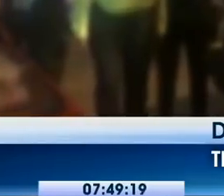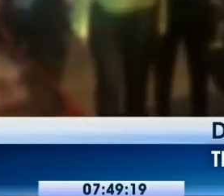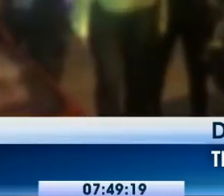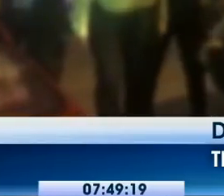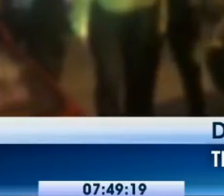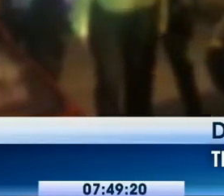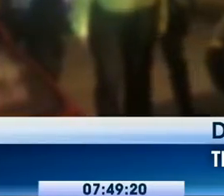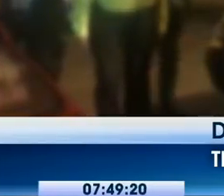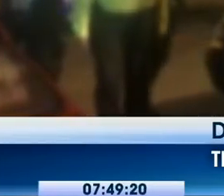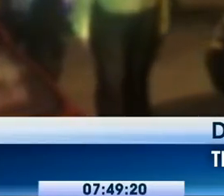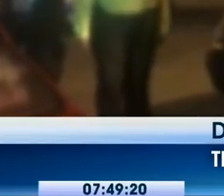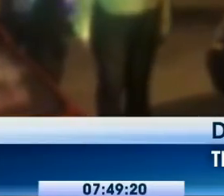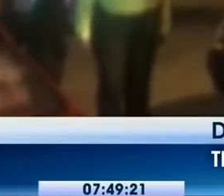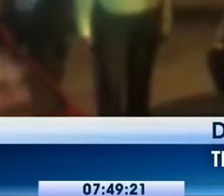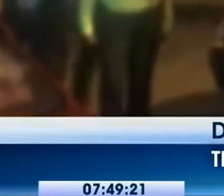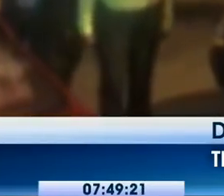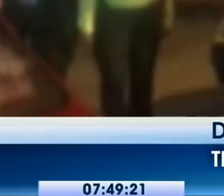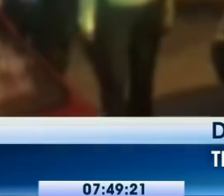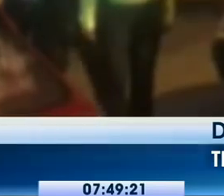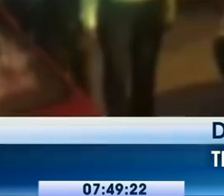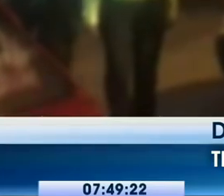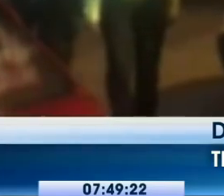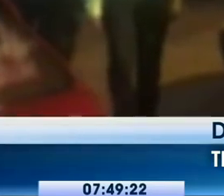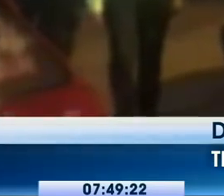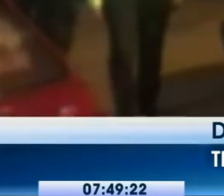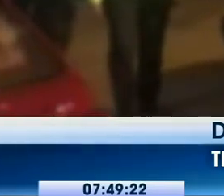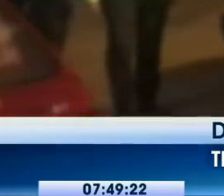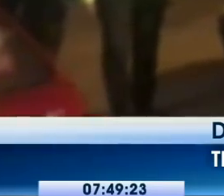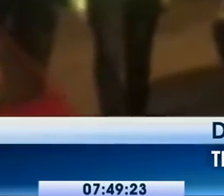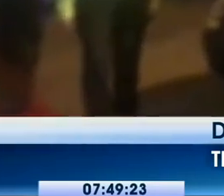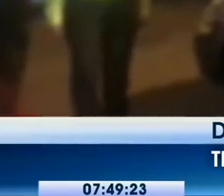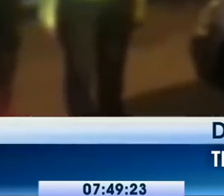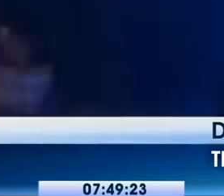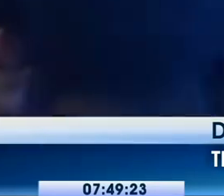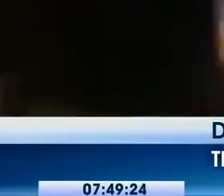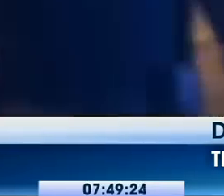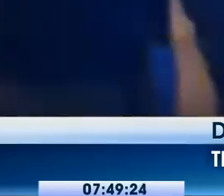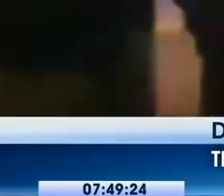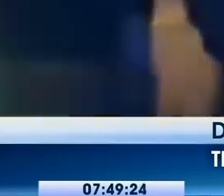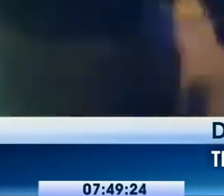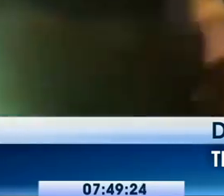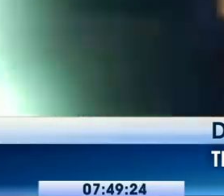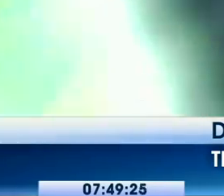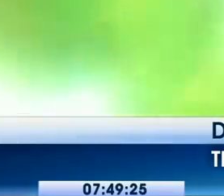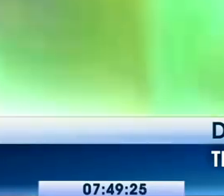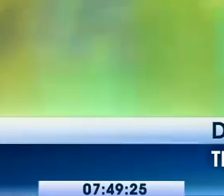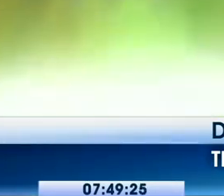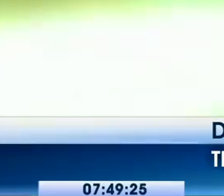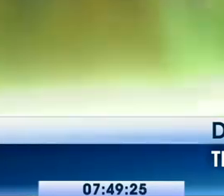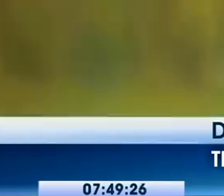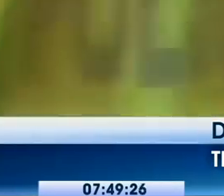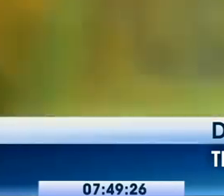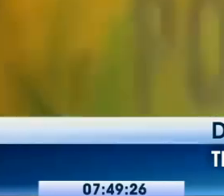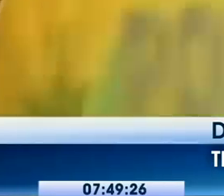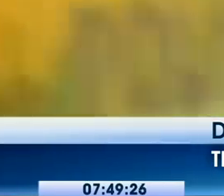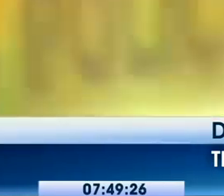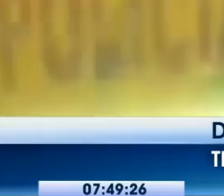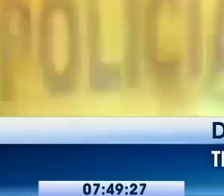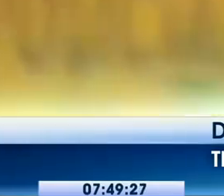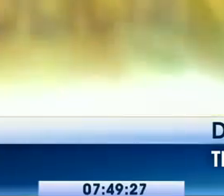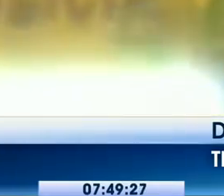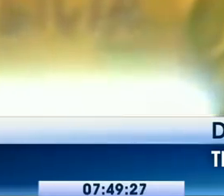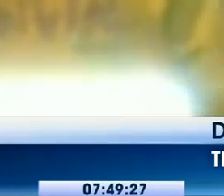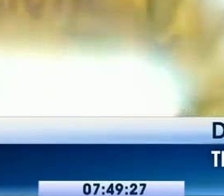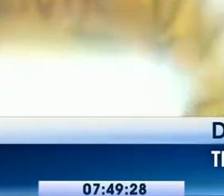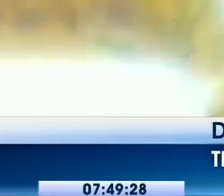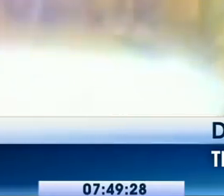pequeño tropiezo terminó con sus andanzas. Esposados fueron llevados a flagrancia para que respondan por las denuncias de la comunidad. En